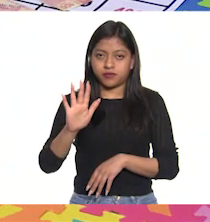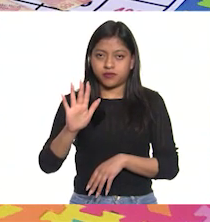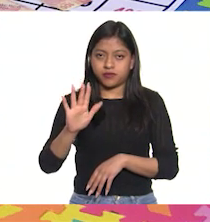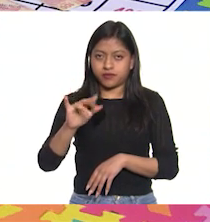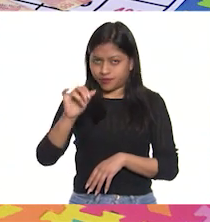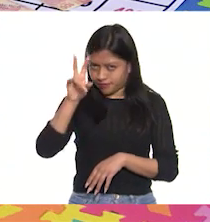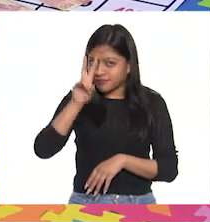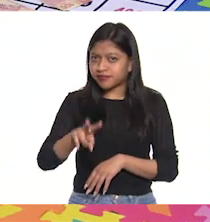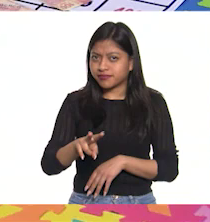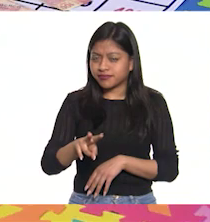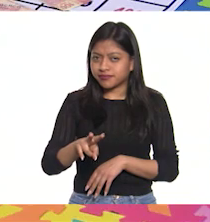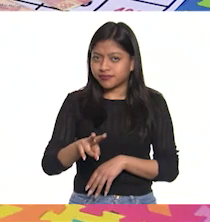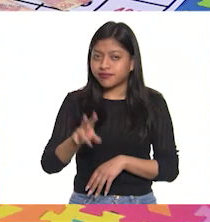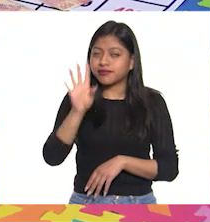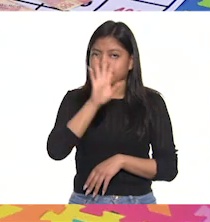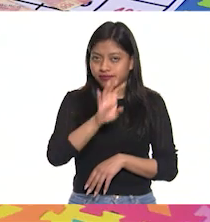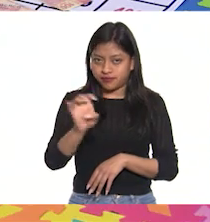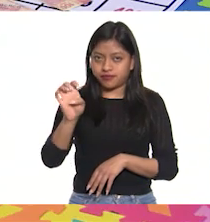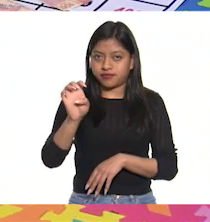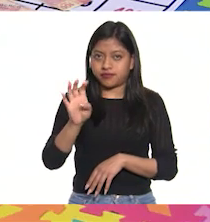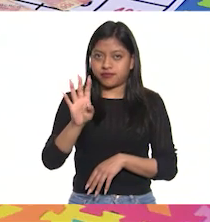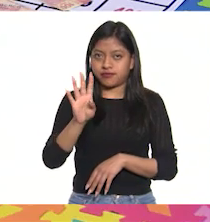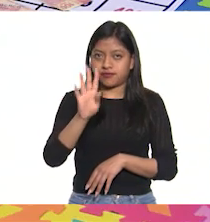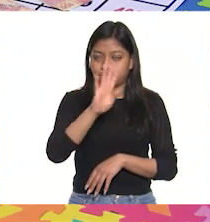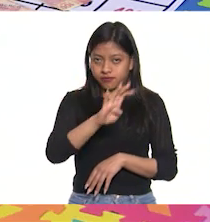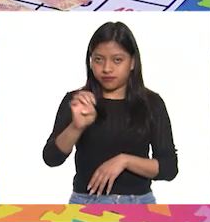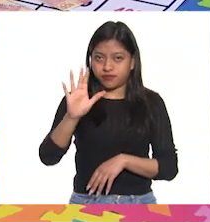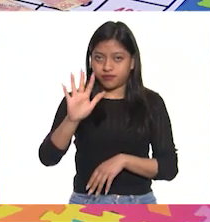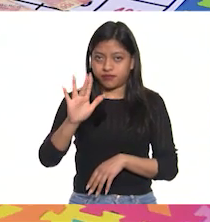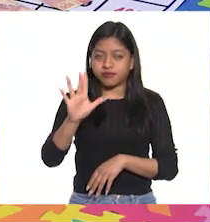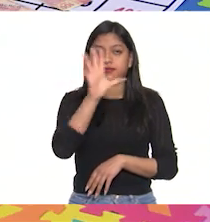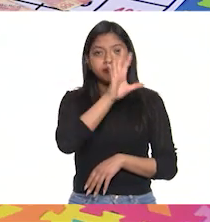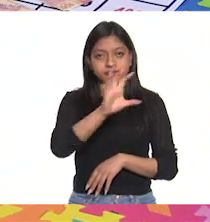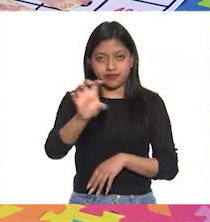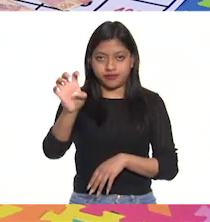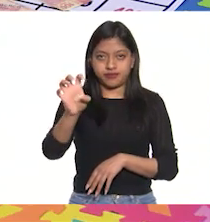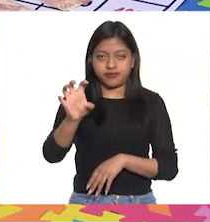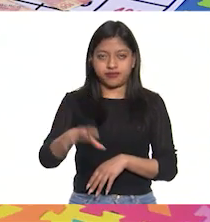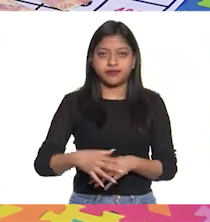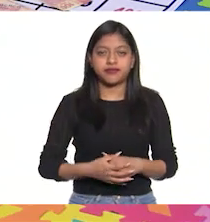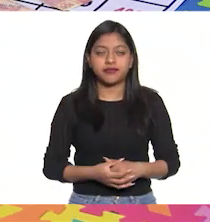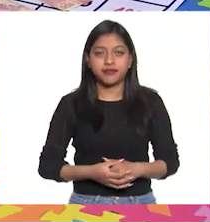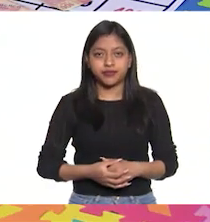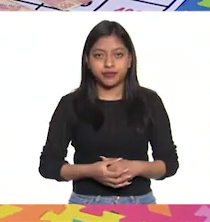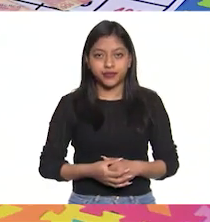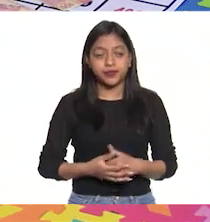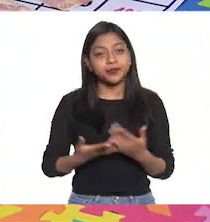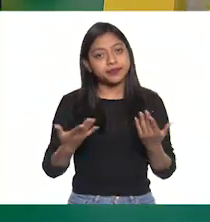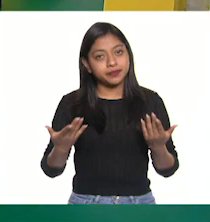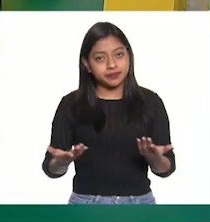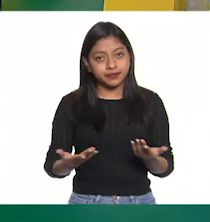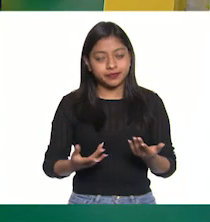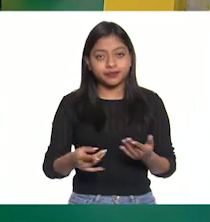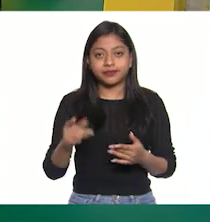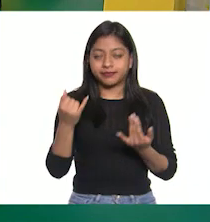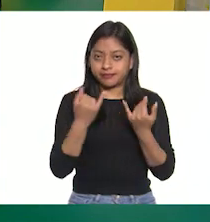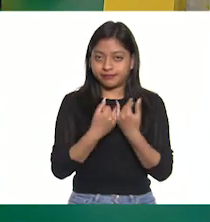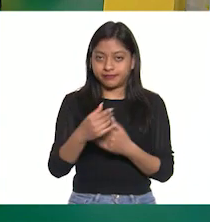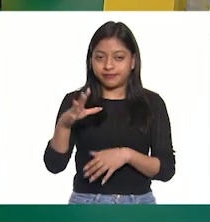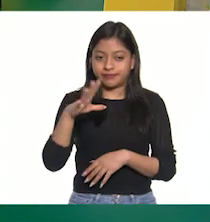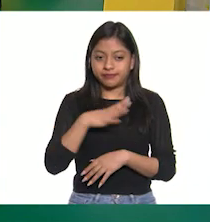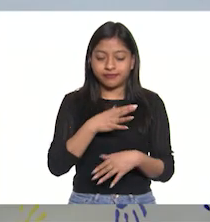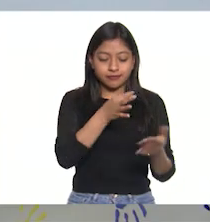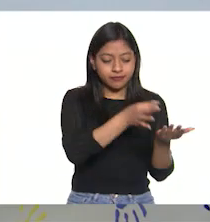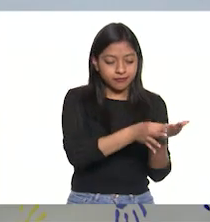350. Sí, ¿verdad? 400, 450 y 500. Y 100 que